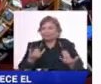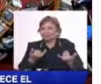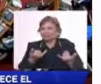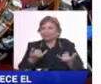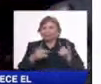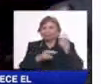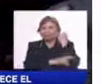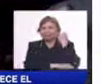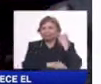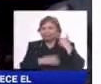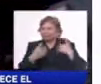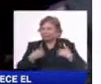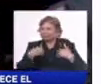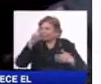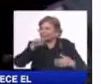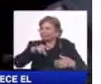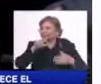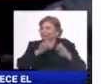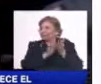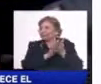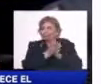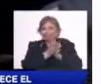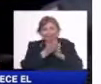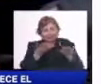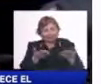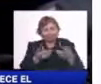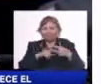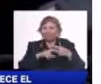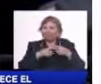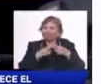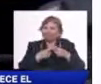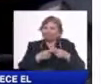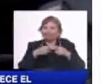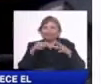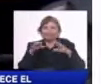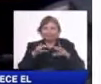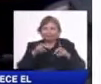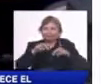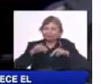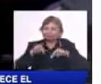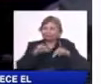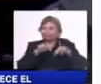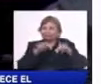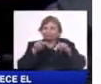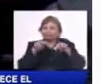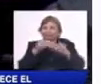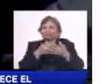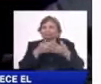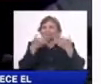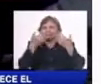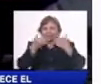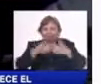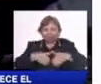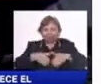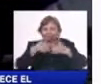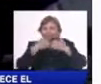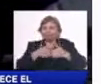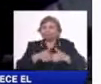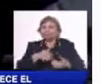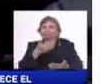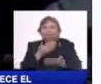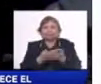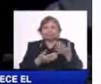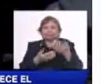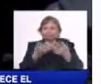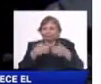día necesita paz. Necesitamos empezar a caminar. La industria, la